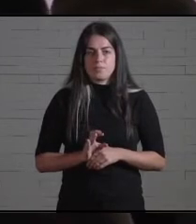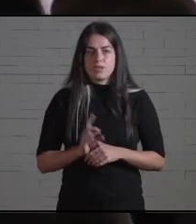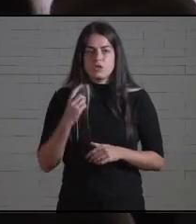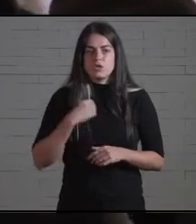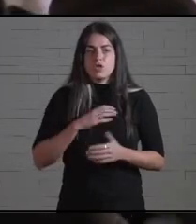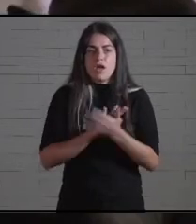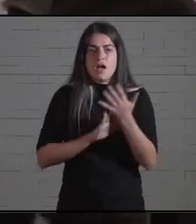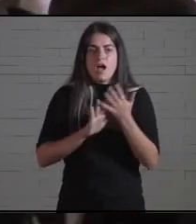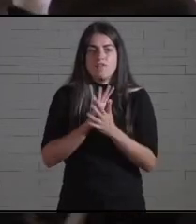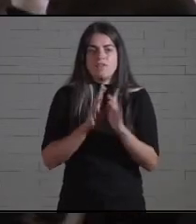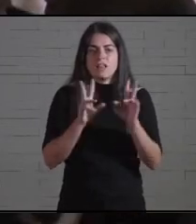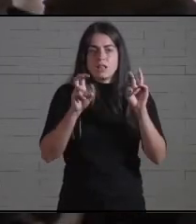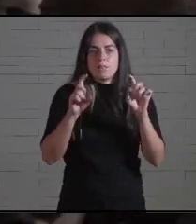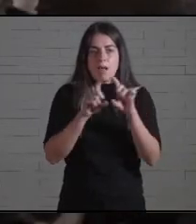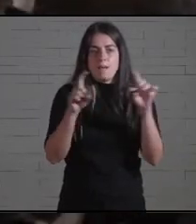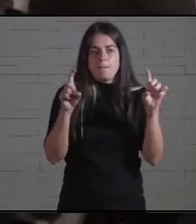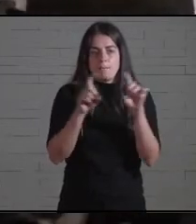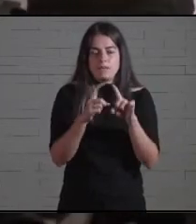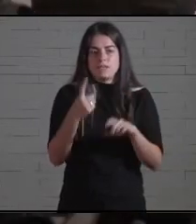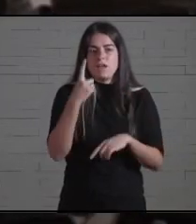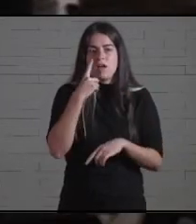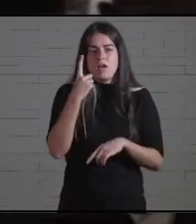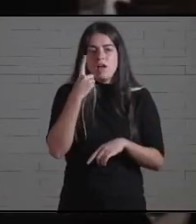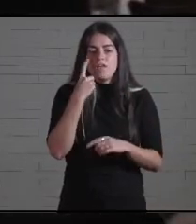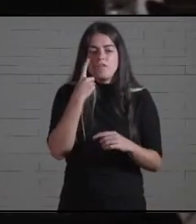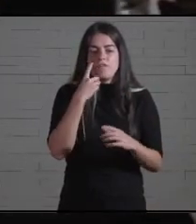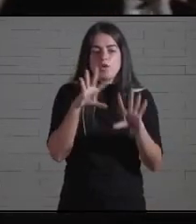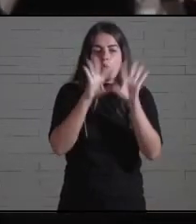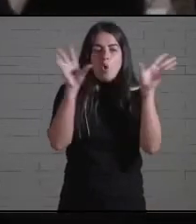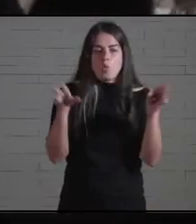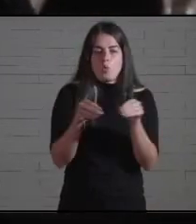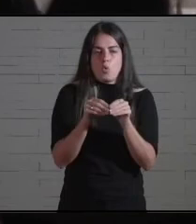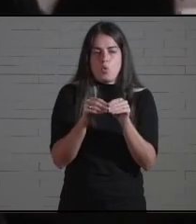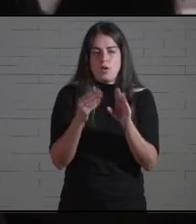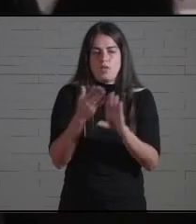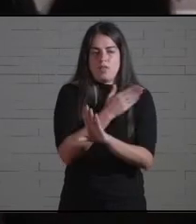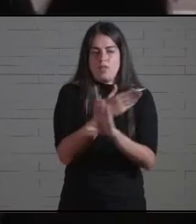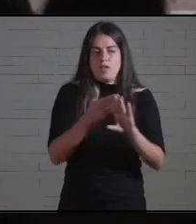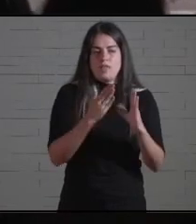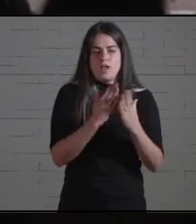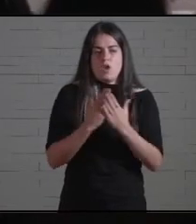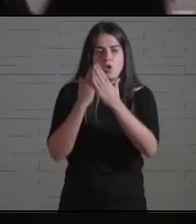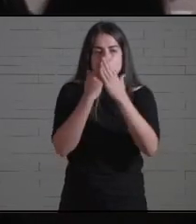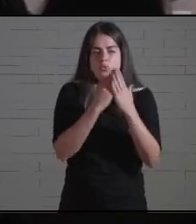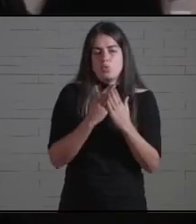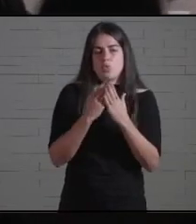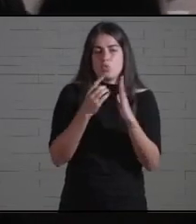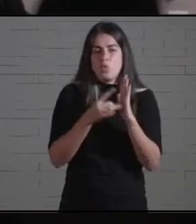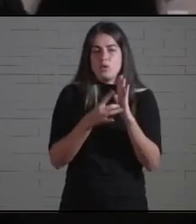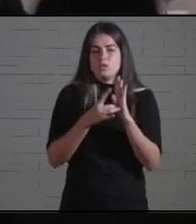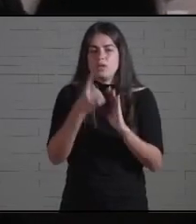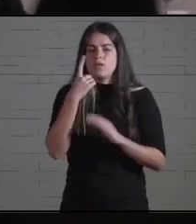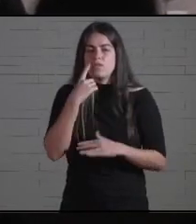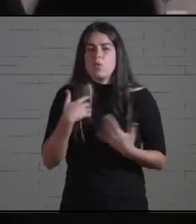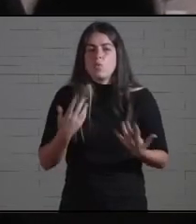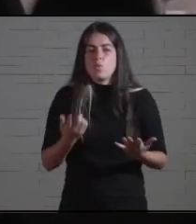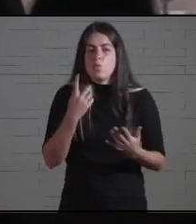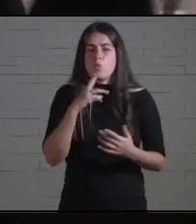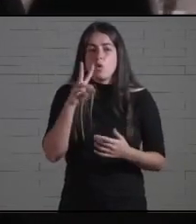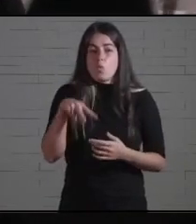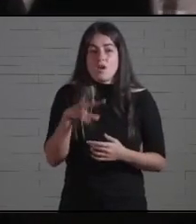hablar sobre las empresas, sobre lo que hemos podido concluir de todos los estudios cualitativos y la encuesta UNAF